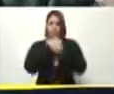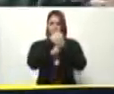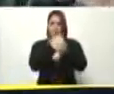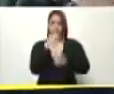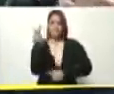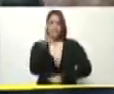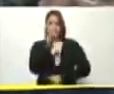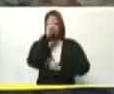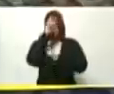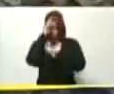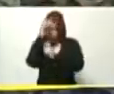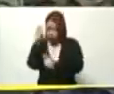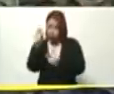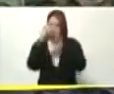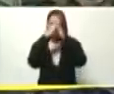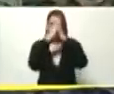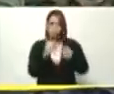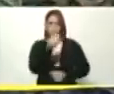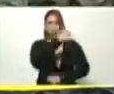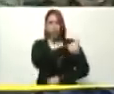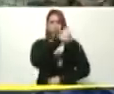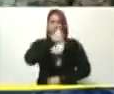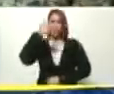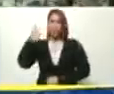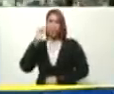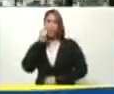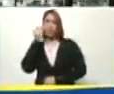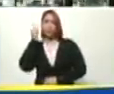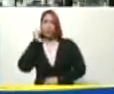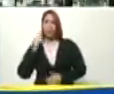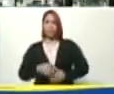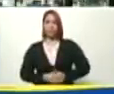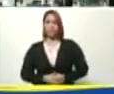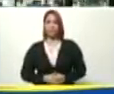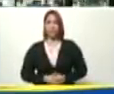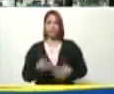Mi reconocimiento a todos y a todas.